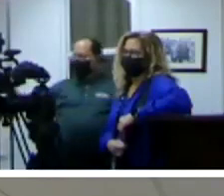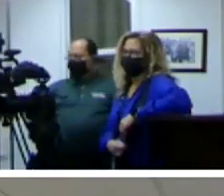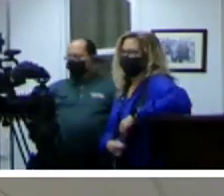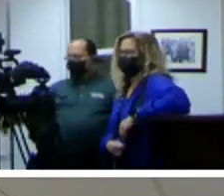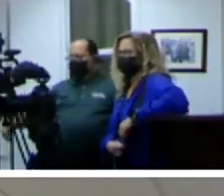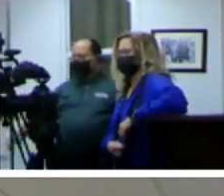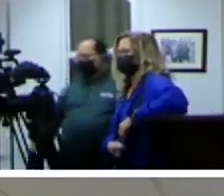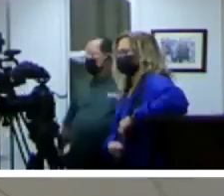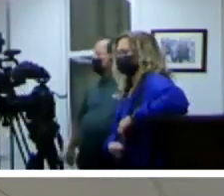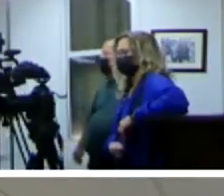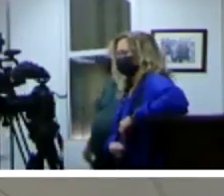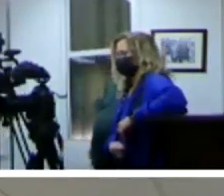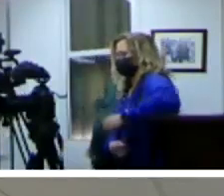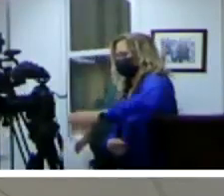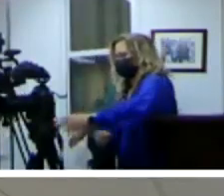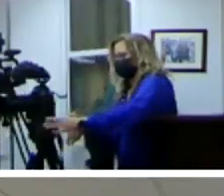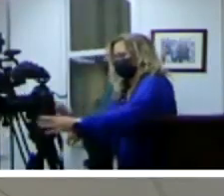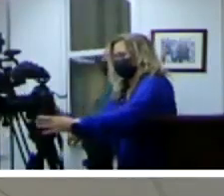2017-2018,